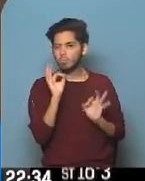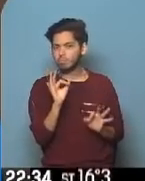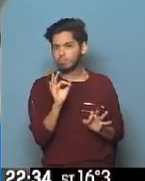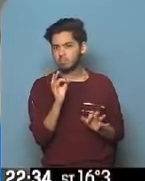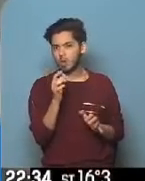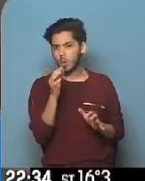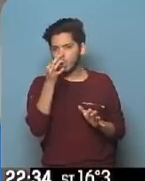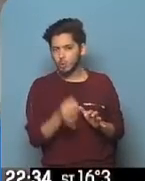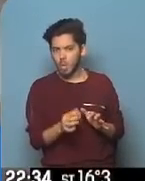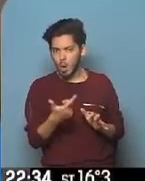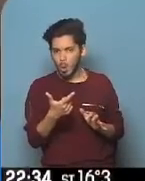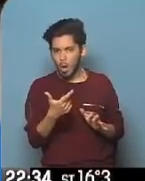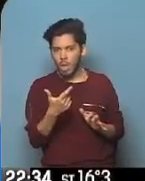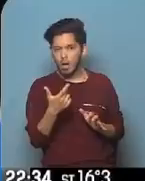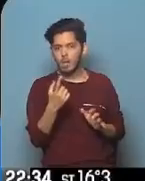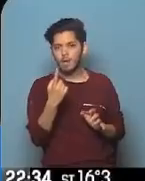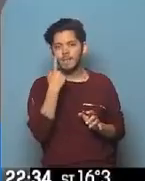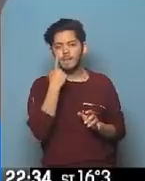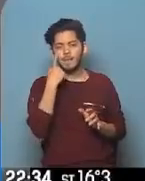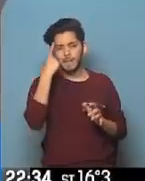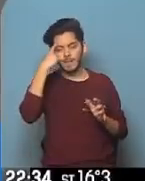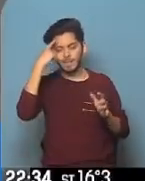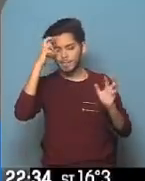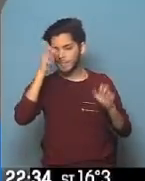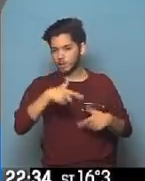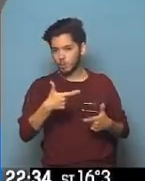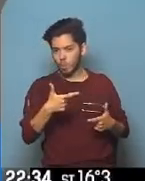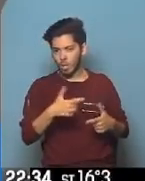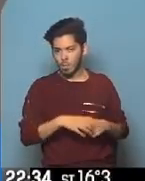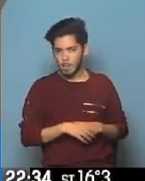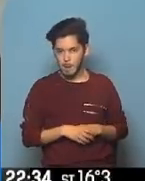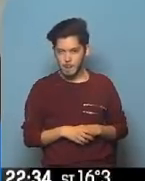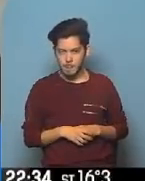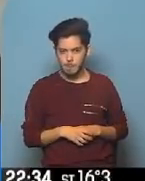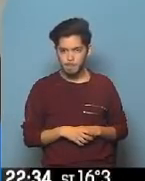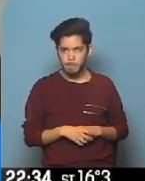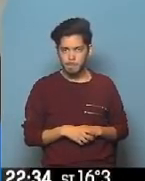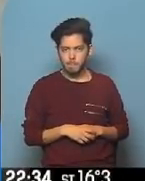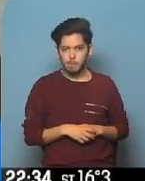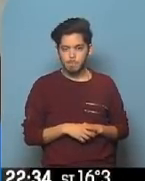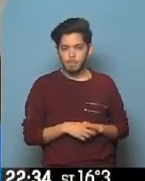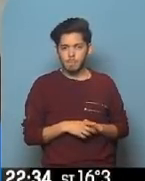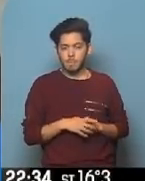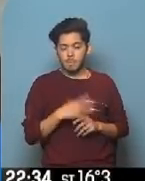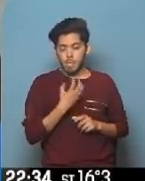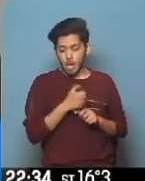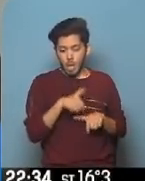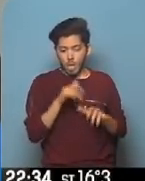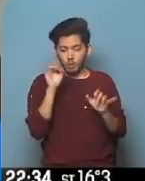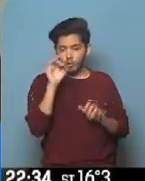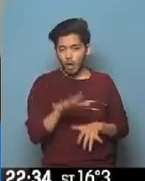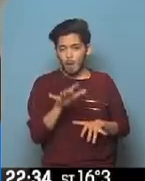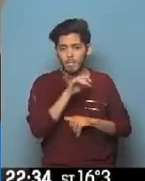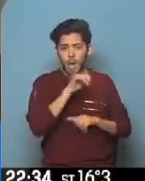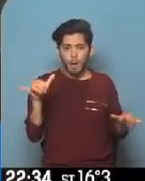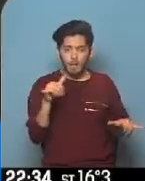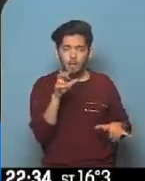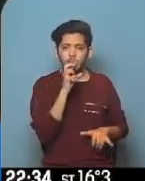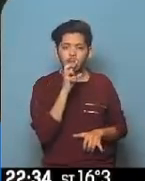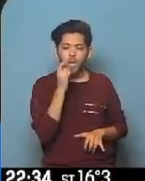injustificable e irrazonable. También hizo alusión de que por ahora es un anuncio de Trump